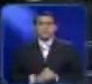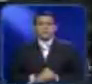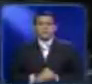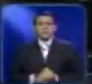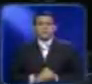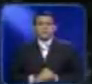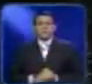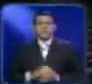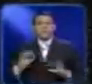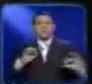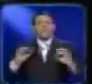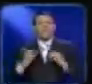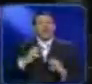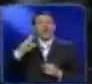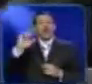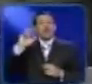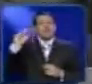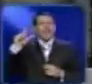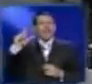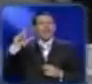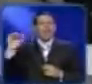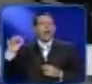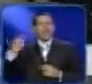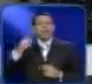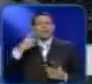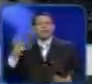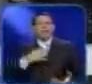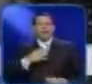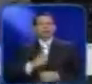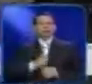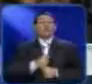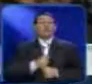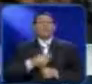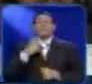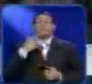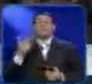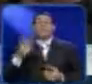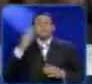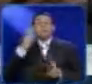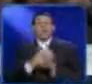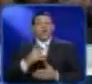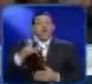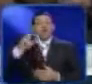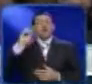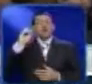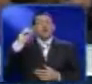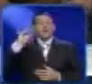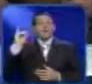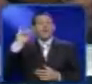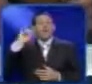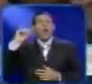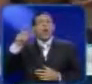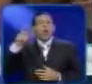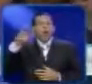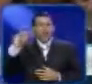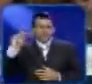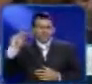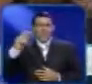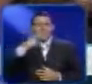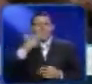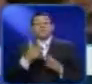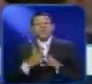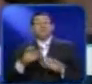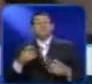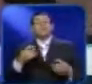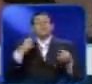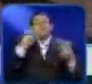El actor australiano Russell Crowe, ganador del Oscar, hizo una pausa en la filmación de su próxima película Robin Hood, en el Reino Unido, para visitar una